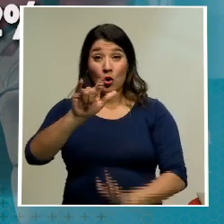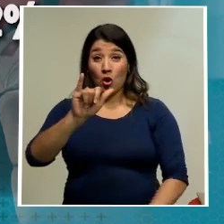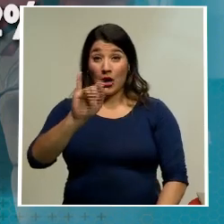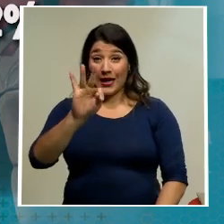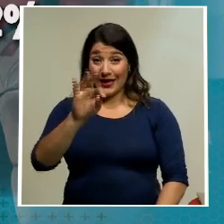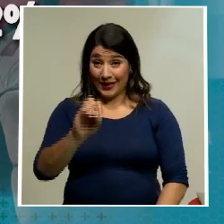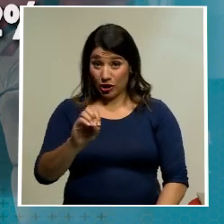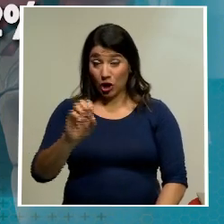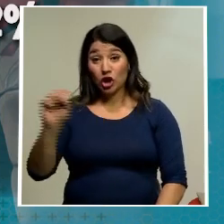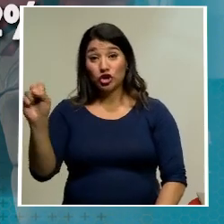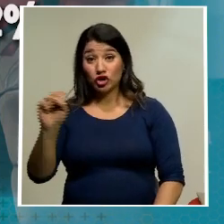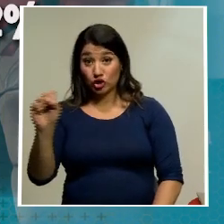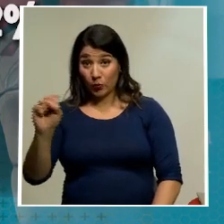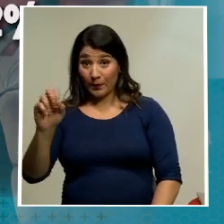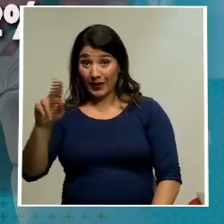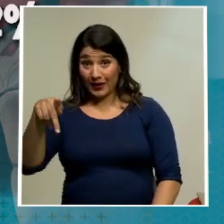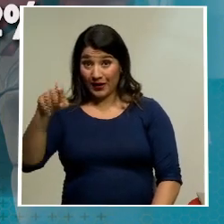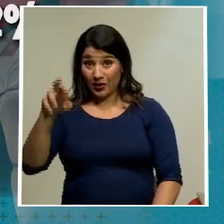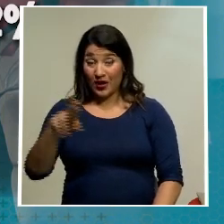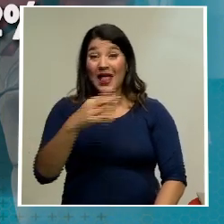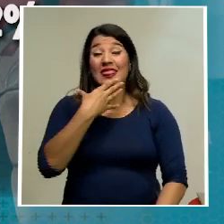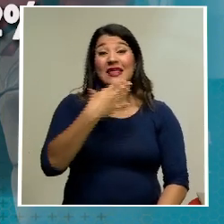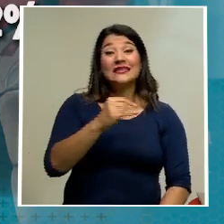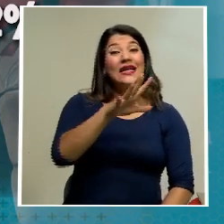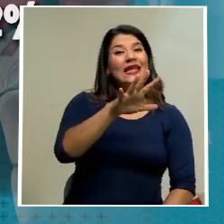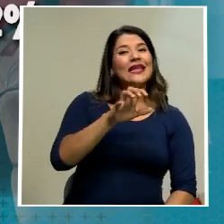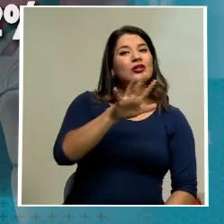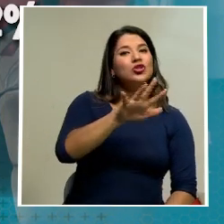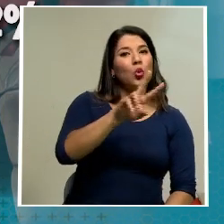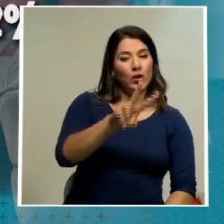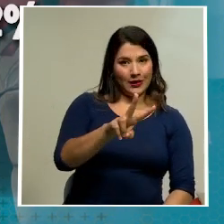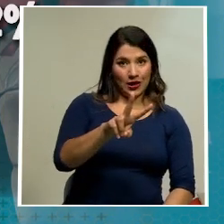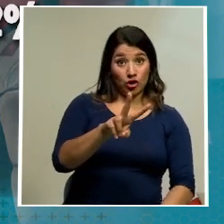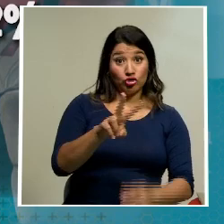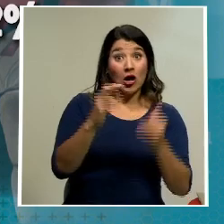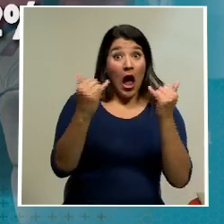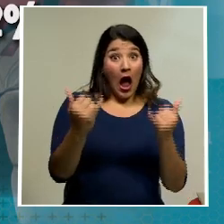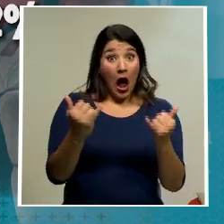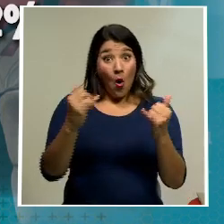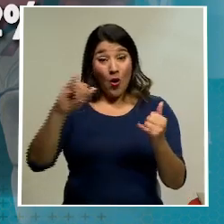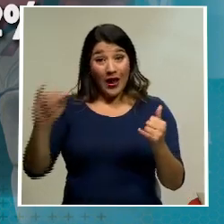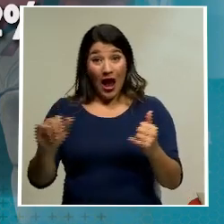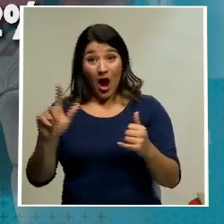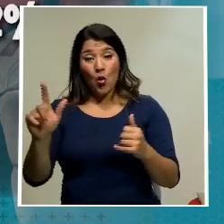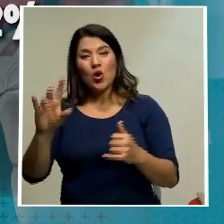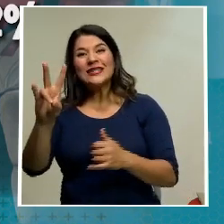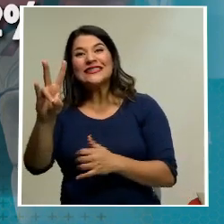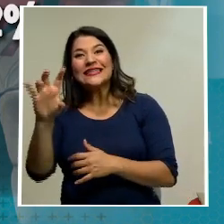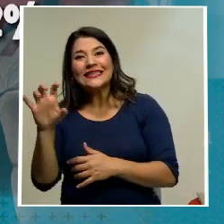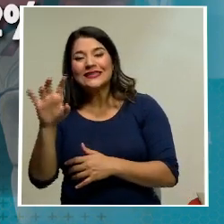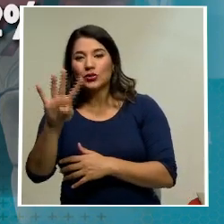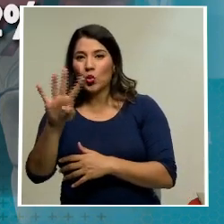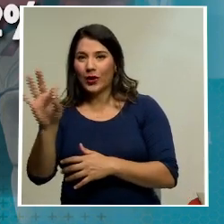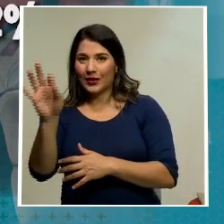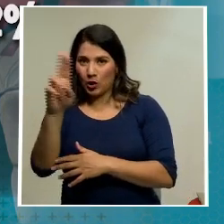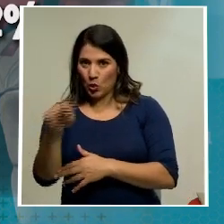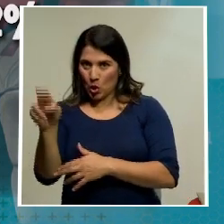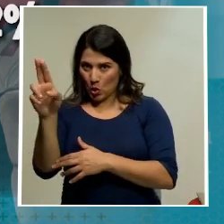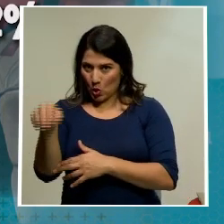en diciembre tenía un precio de 552 colones, para julio estaba en 749